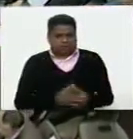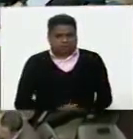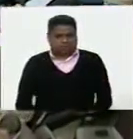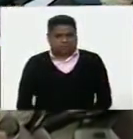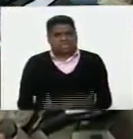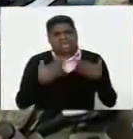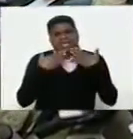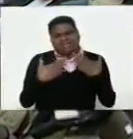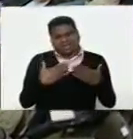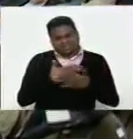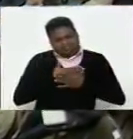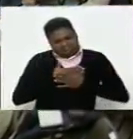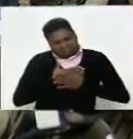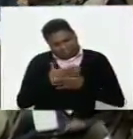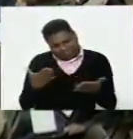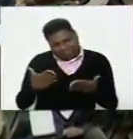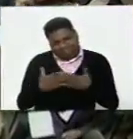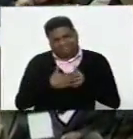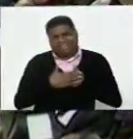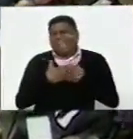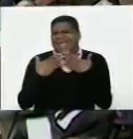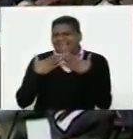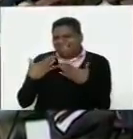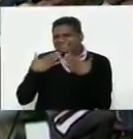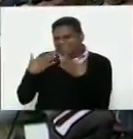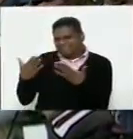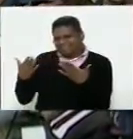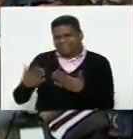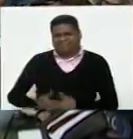Gracias por el privilegio, señora presidenta. Gracias por el privilegio.